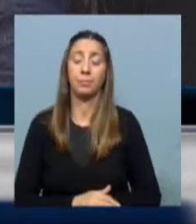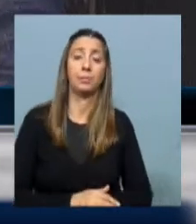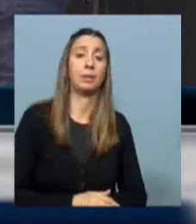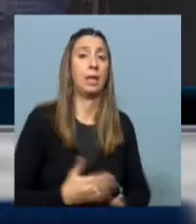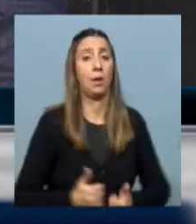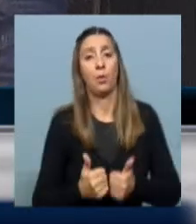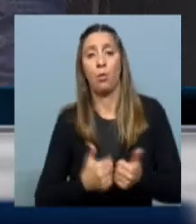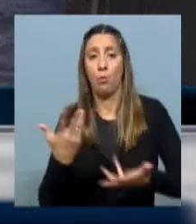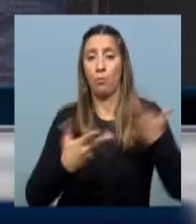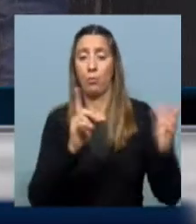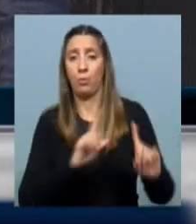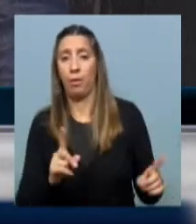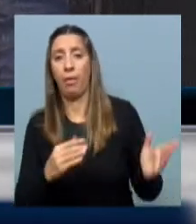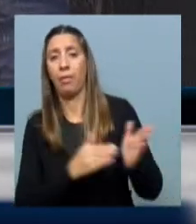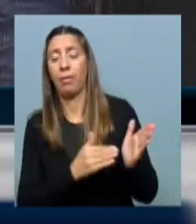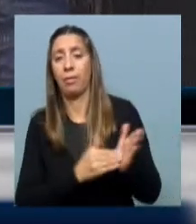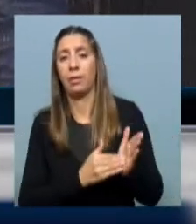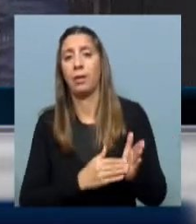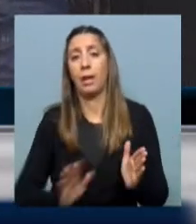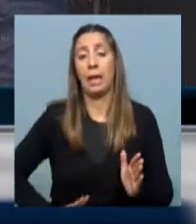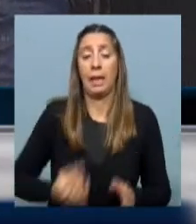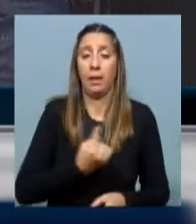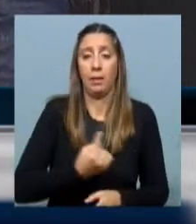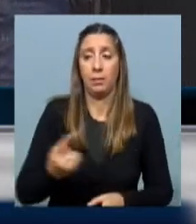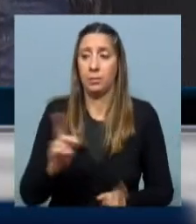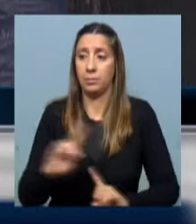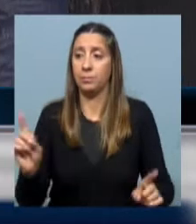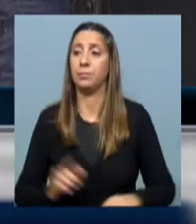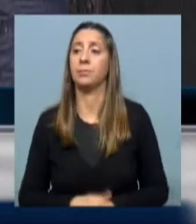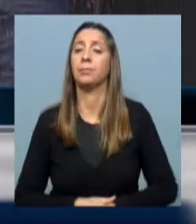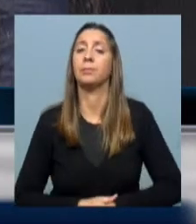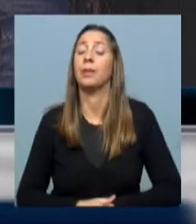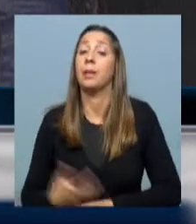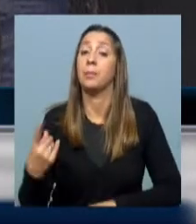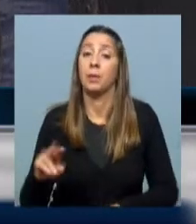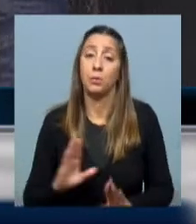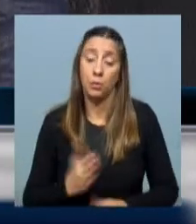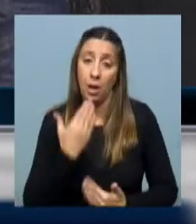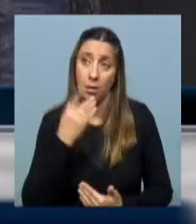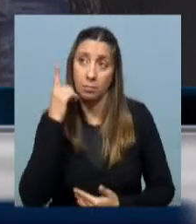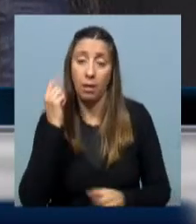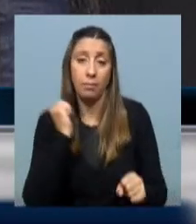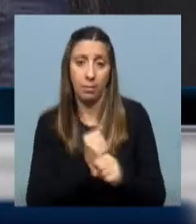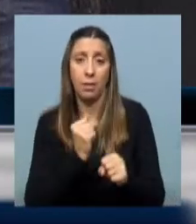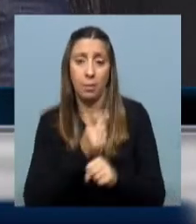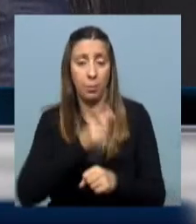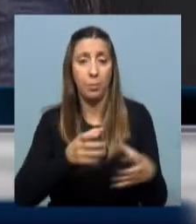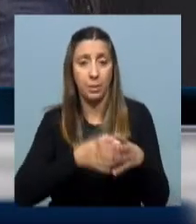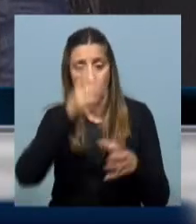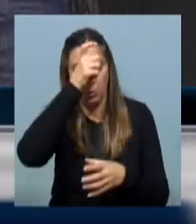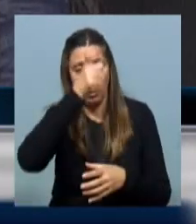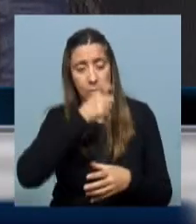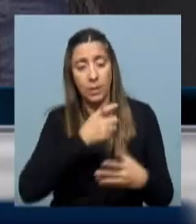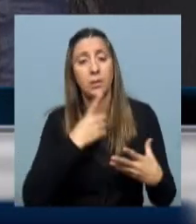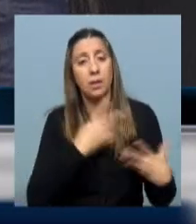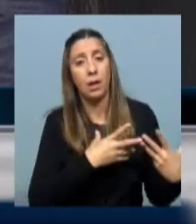se controla el fuego, no depende de la voluntad de ninguna persona. Pero gracias a Dios, al trabajo de los bomberos, de San Luis